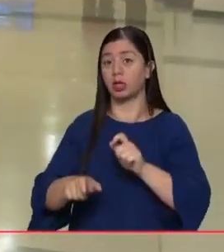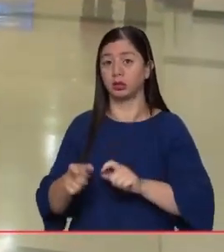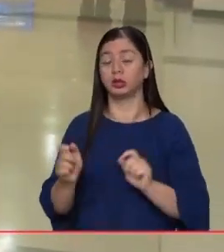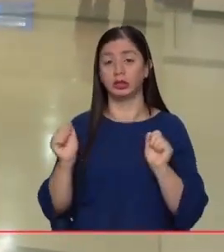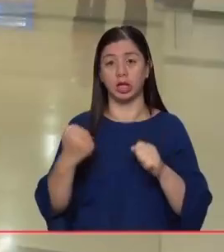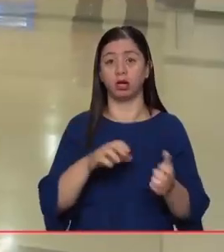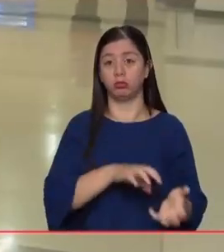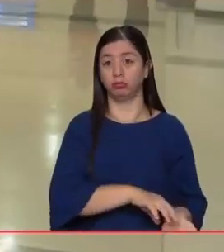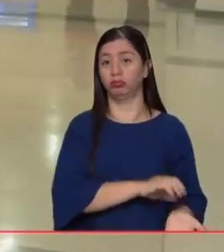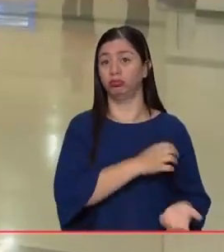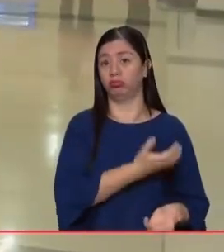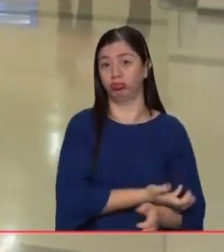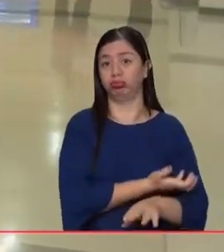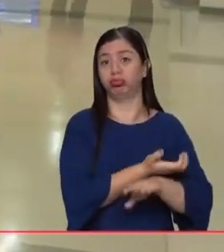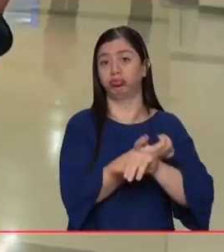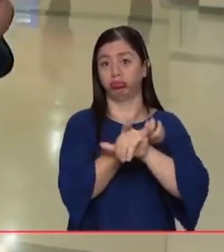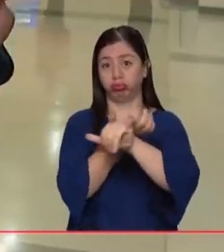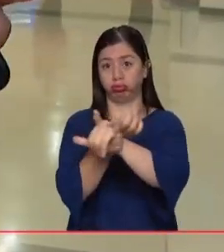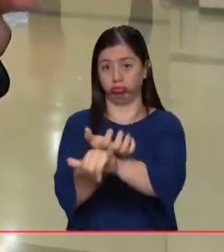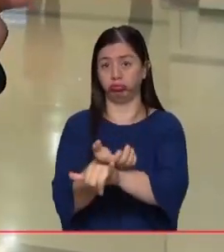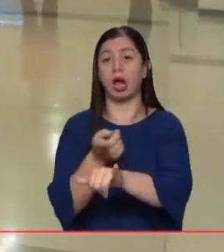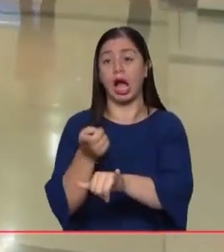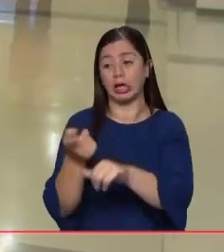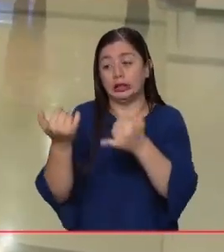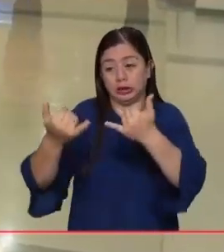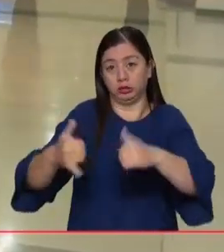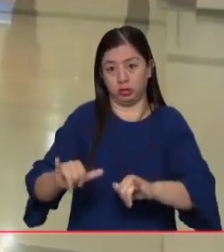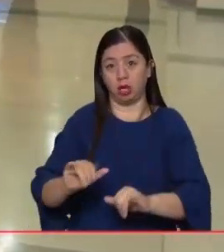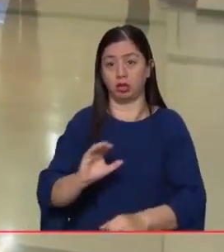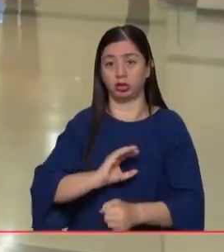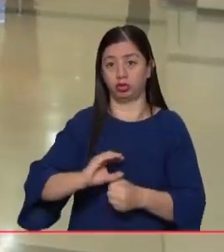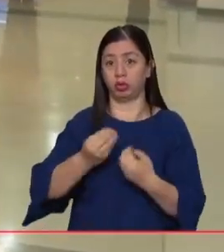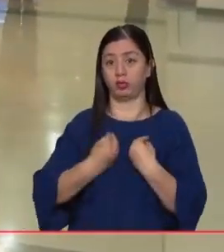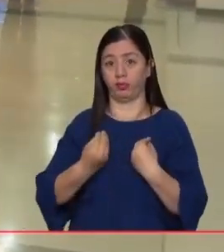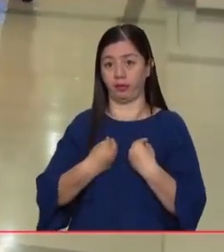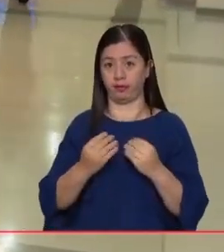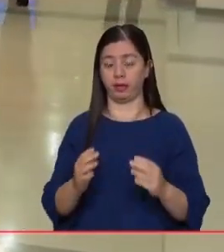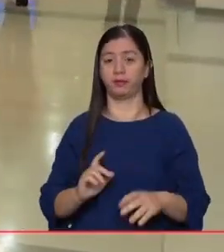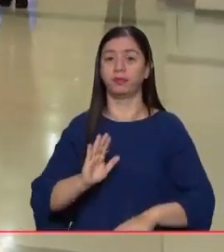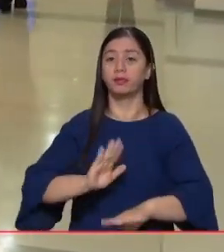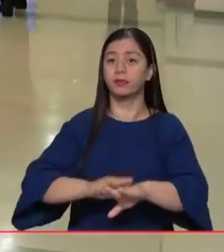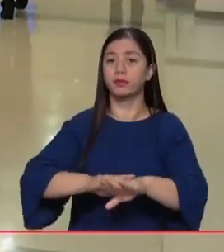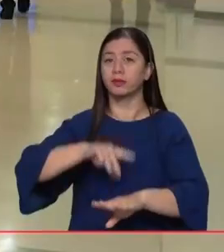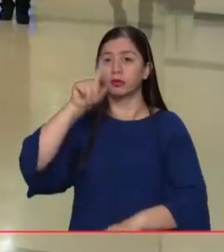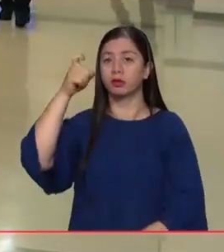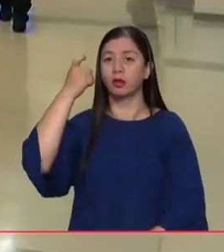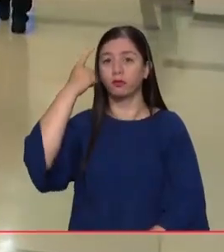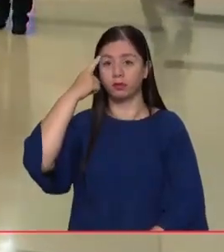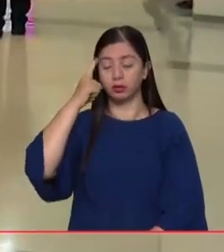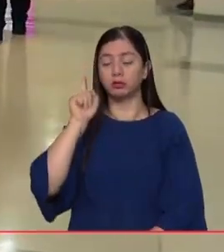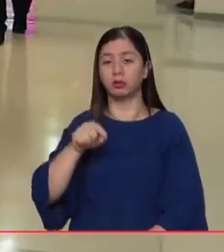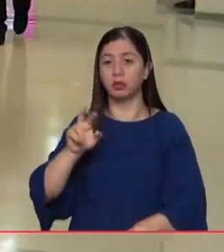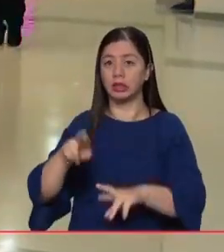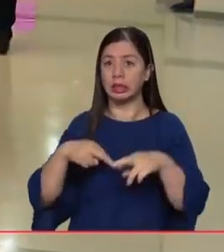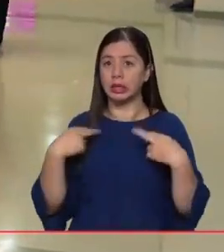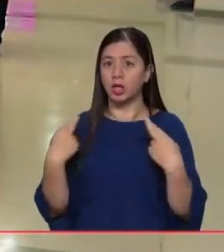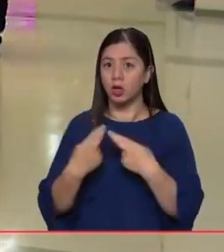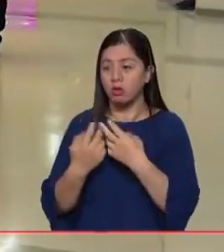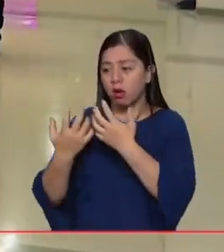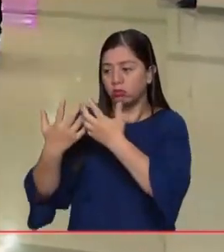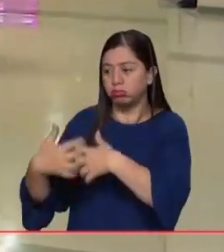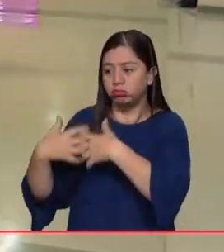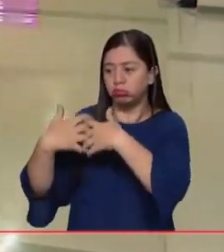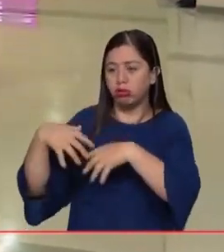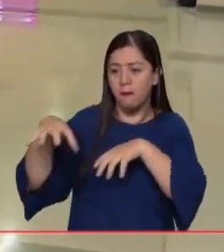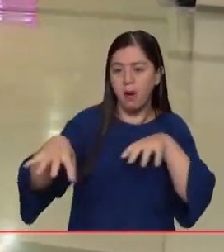ser movidos de diferentes ciudades a sus destinos. También el gobierno ha informado que se ha reunido con todas las aerolíneas para hacer